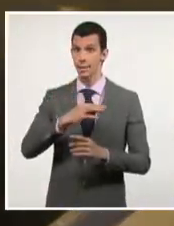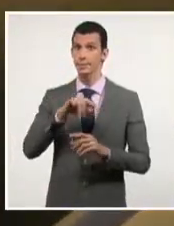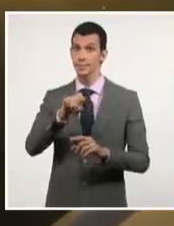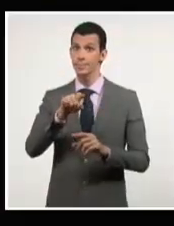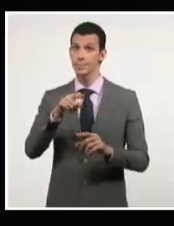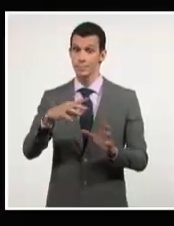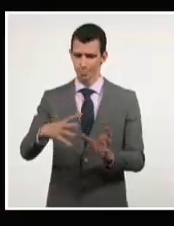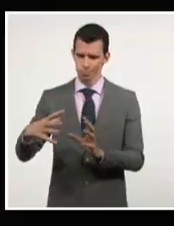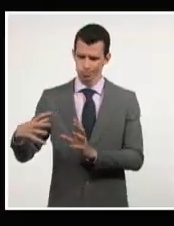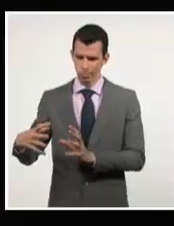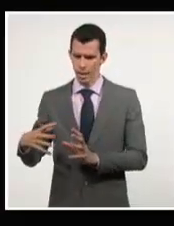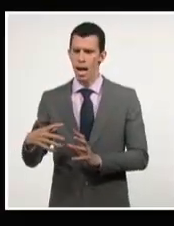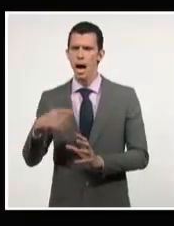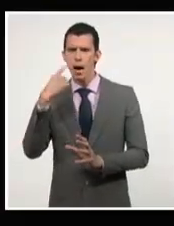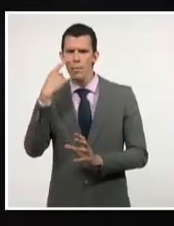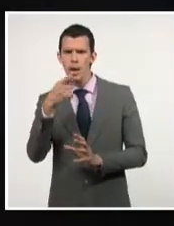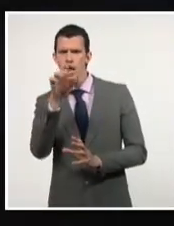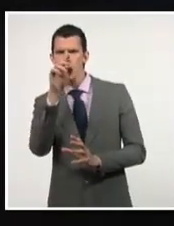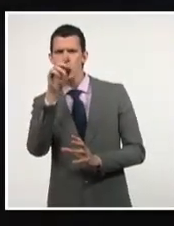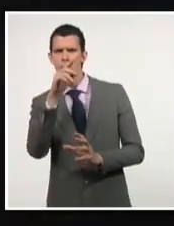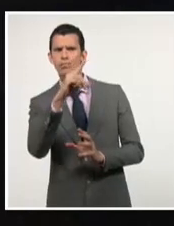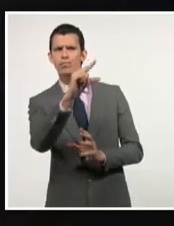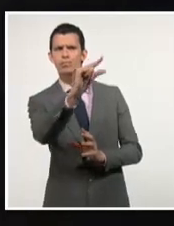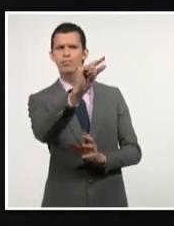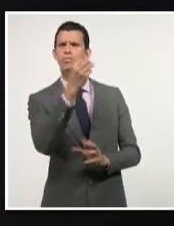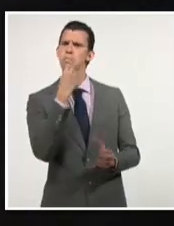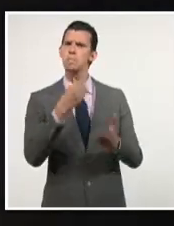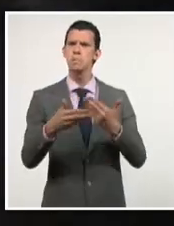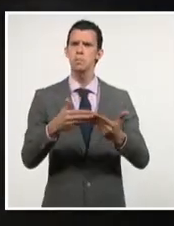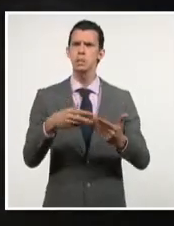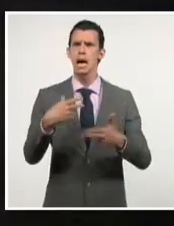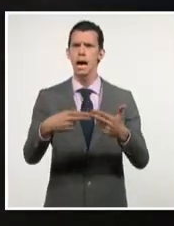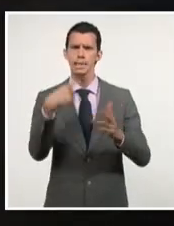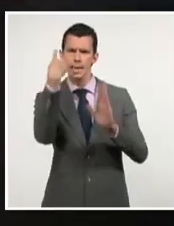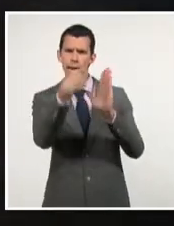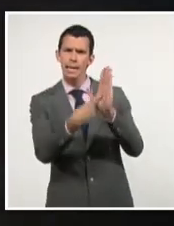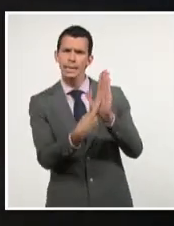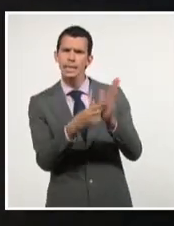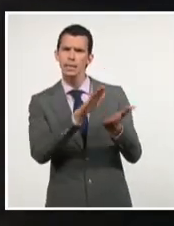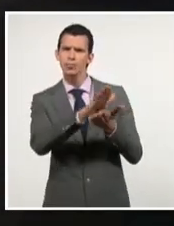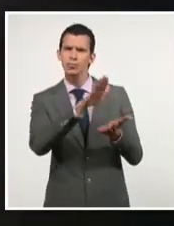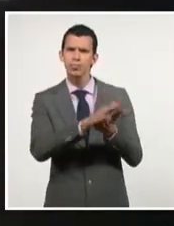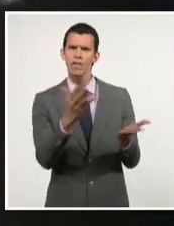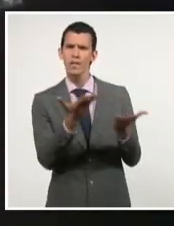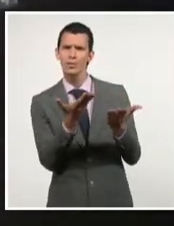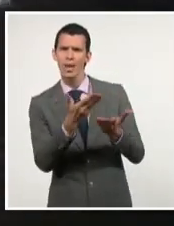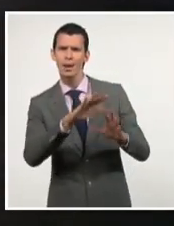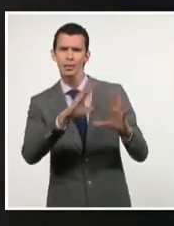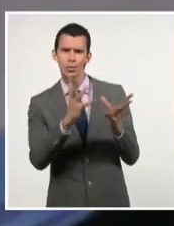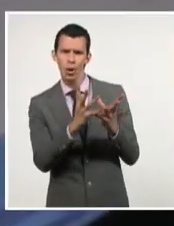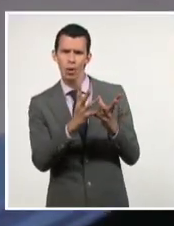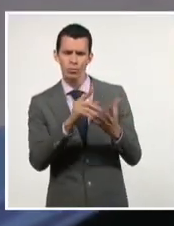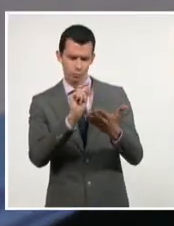Servicio de Guardacostas de Miami y a la Real Fuerza de Defensa de Bahamas, como ha sido acordado entre las